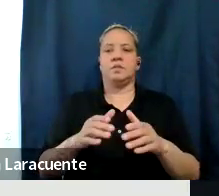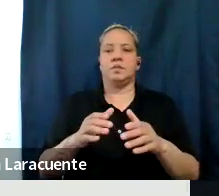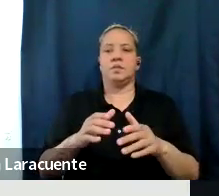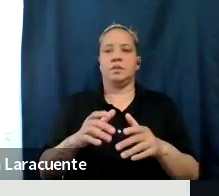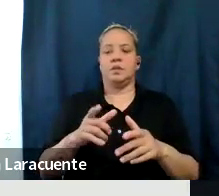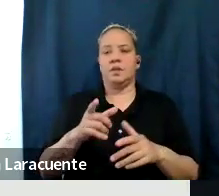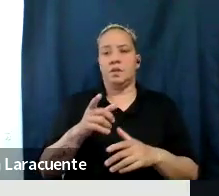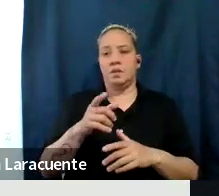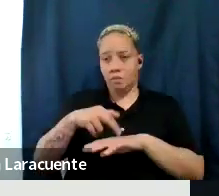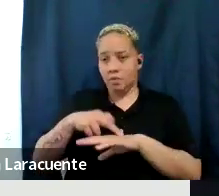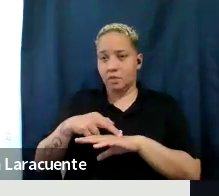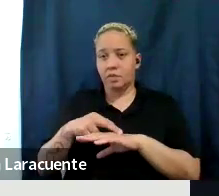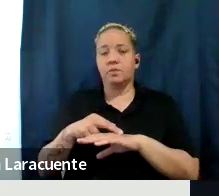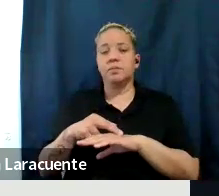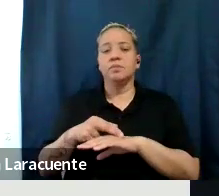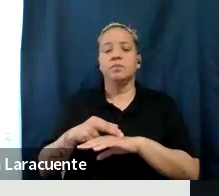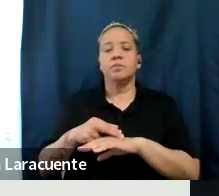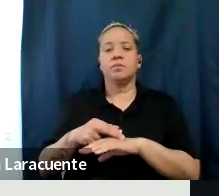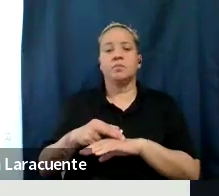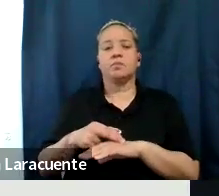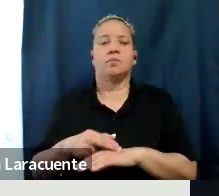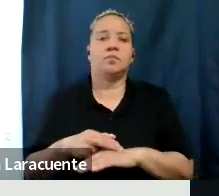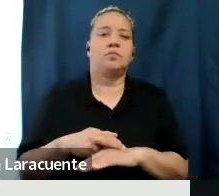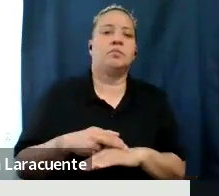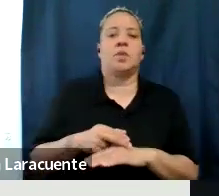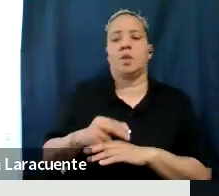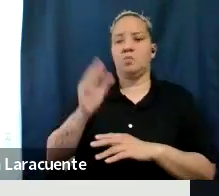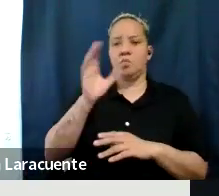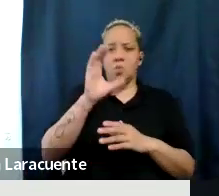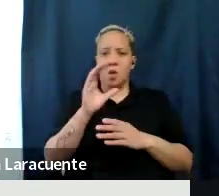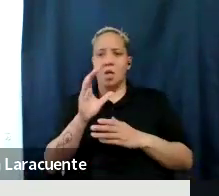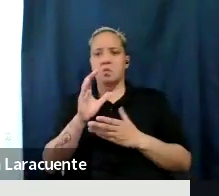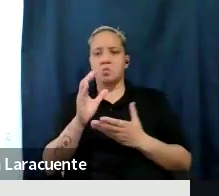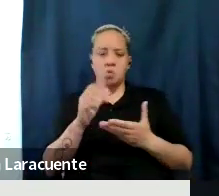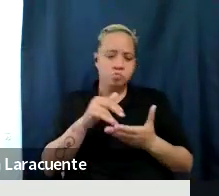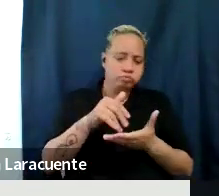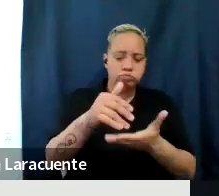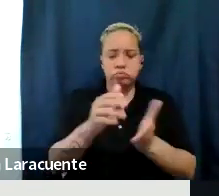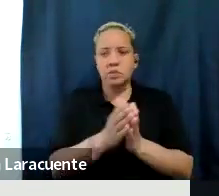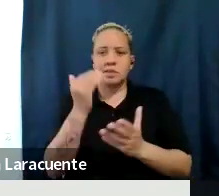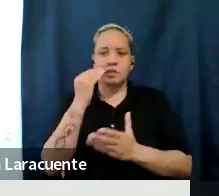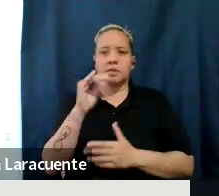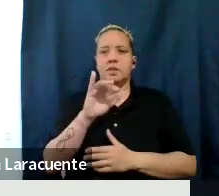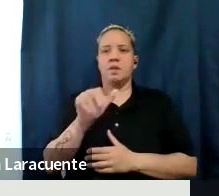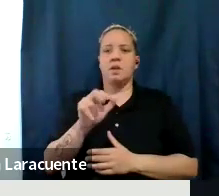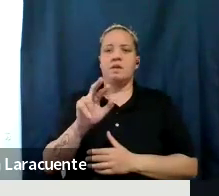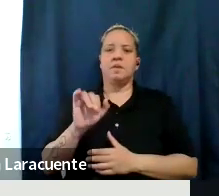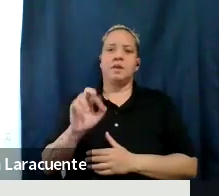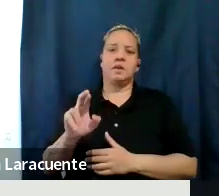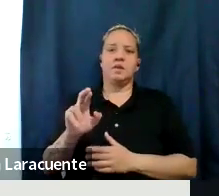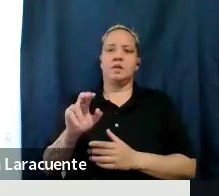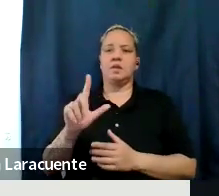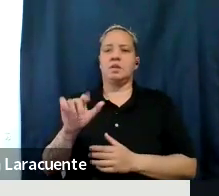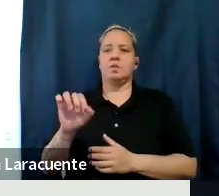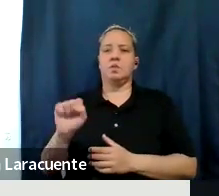allí en Puerto Rico, ¿no? Buscando por los archivos y eso lo saben bien pues, Javier Almeida y Luis